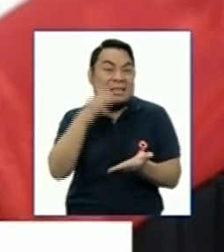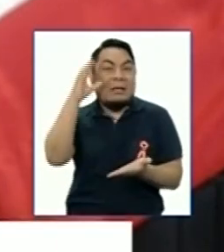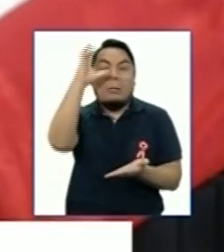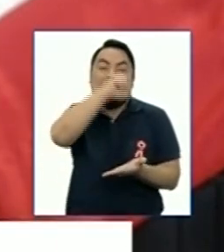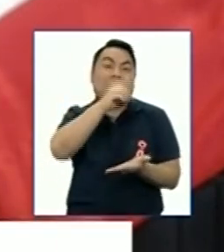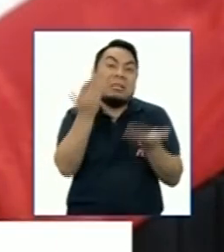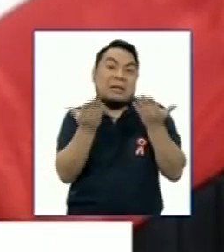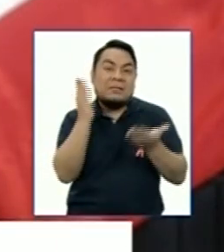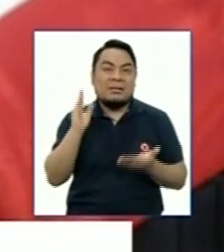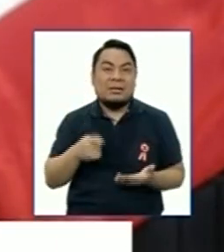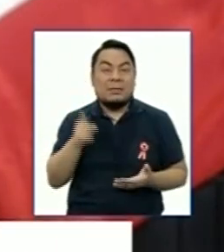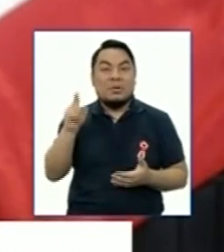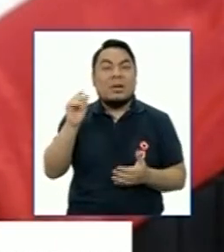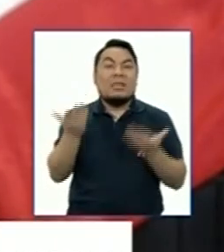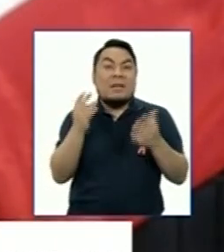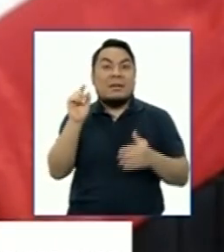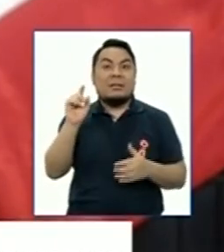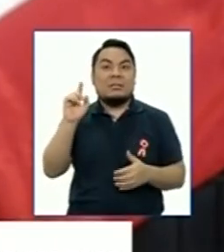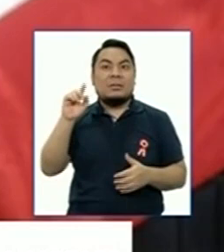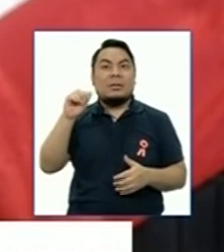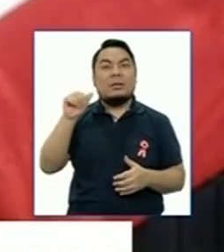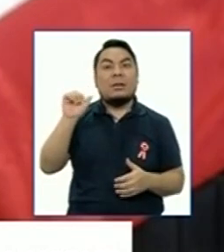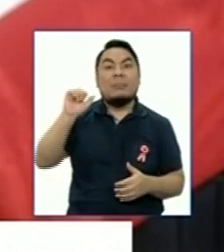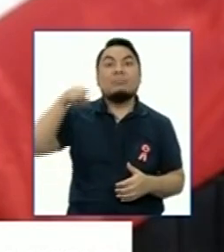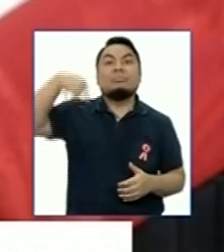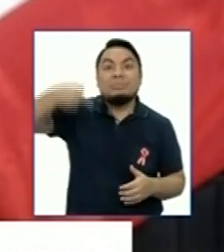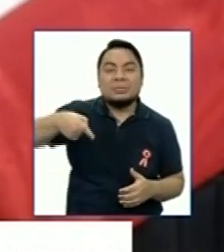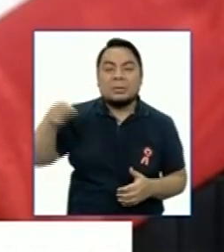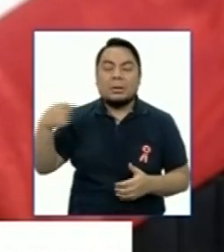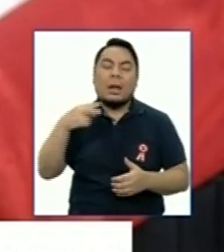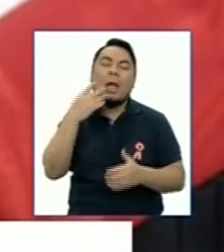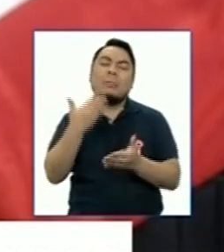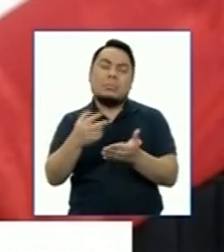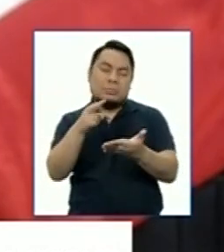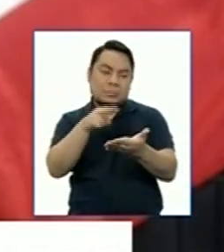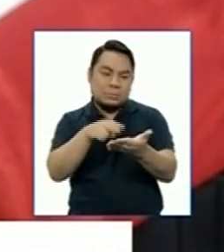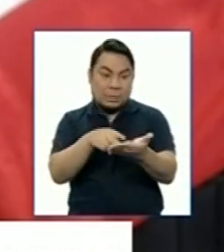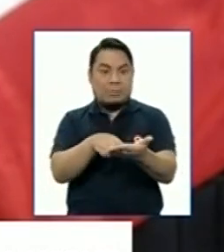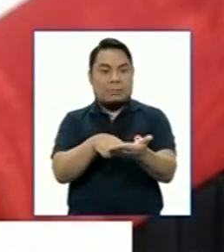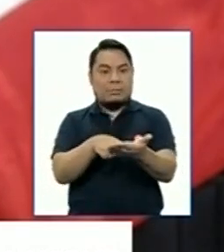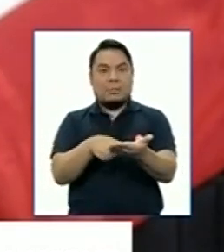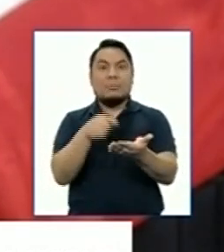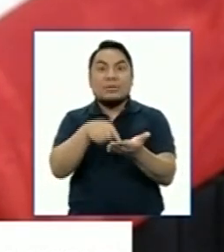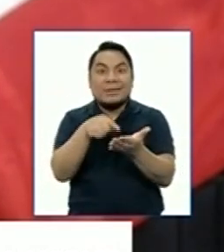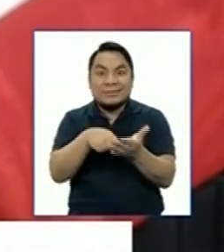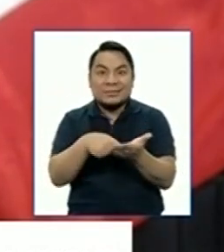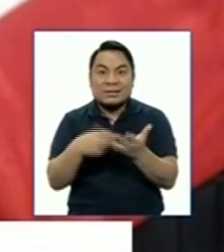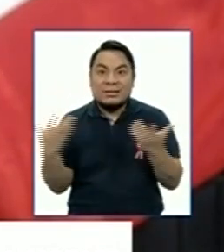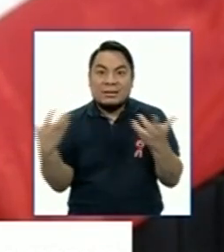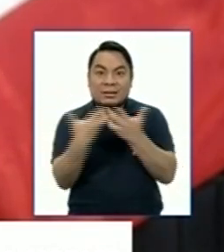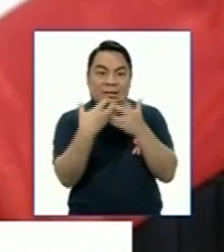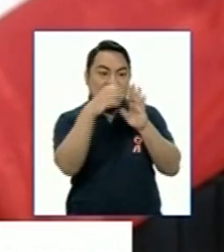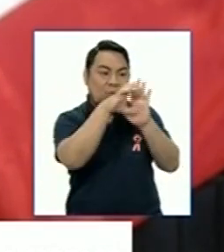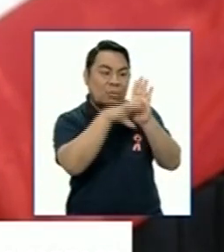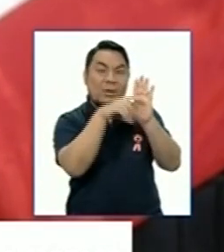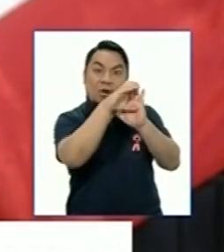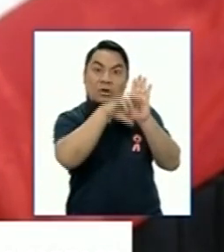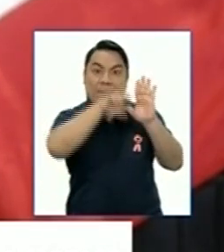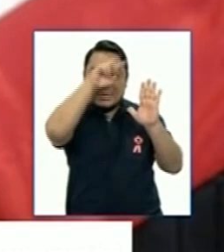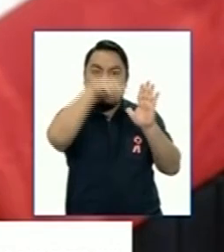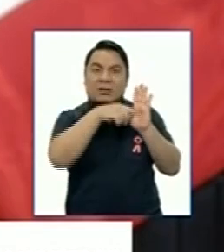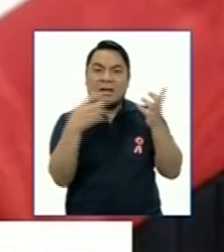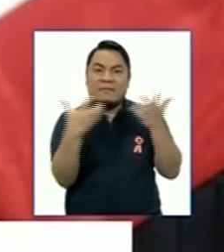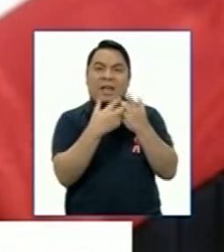asumir responsabilidades y además se sacan una medida populista debajo de la manga tras otra no tienen